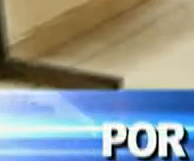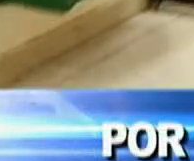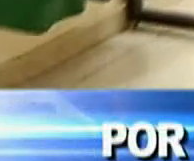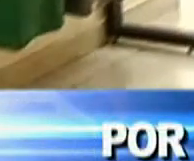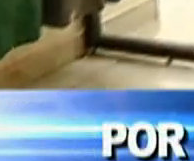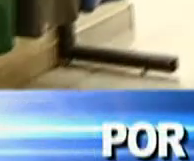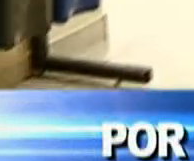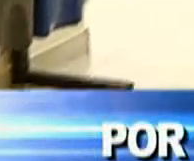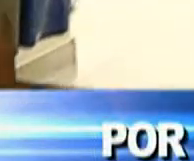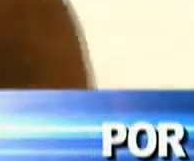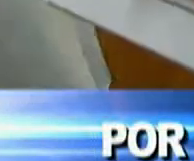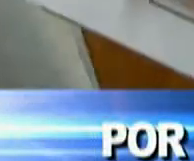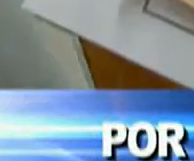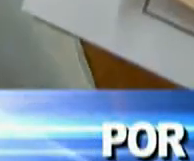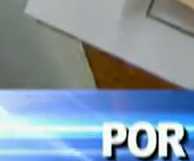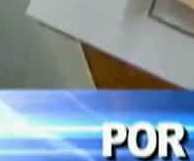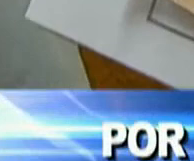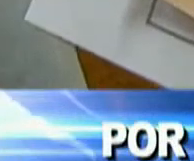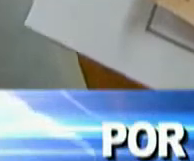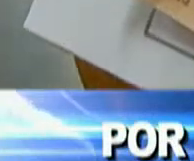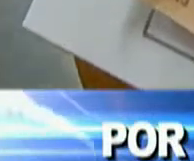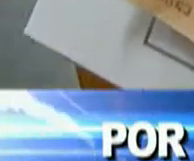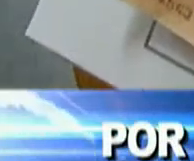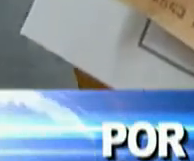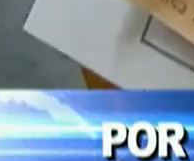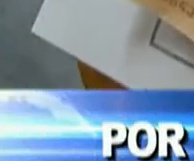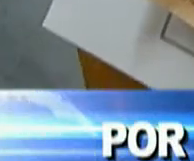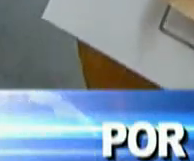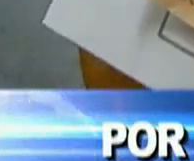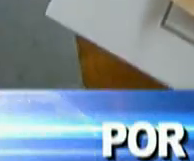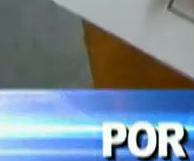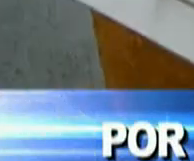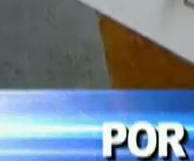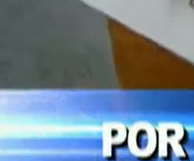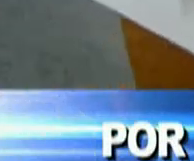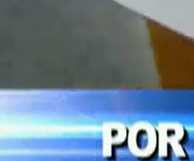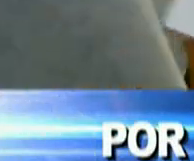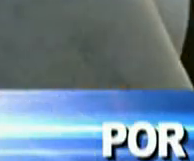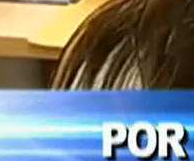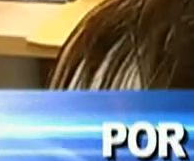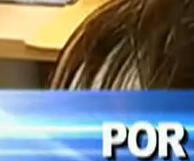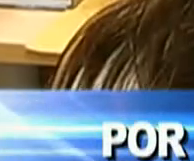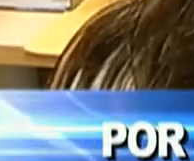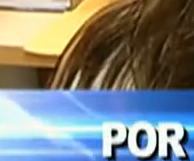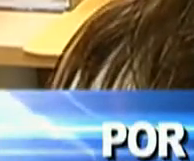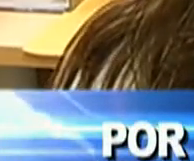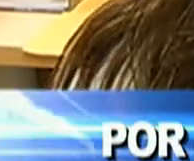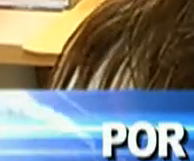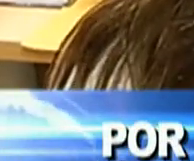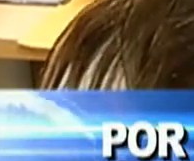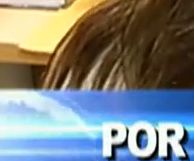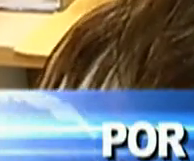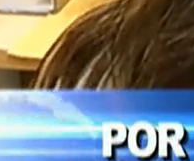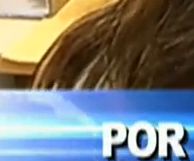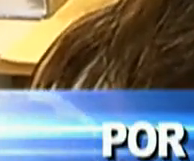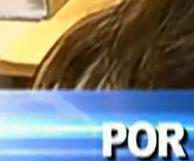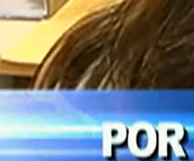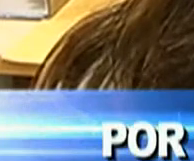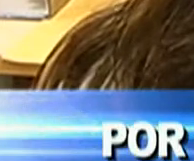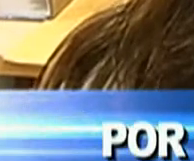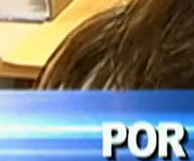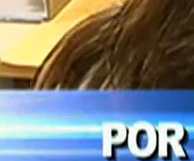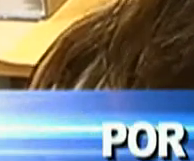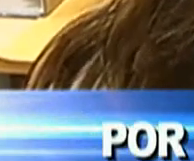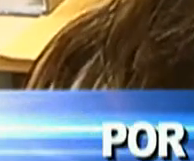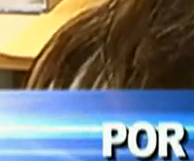apareció la dueña de los cheques que fueron utilizados para estafar a personas que vendieron sus productos por internet.